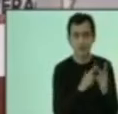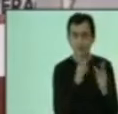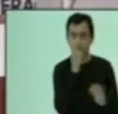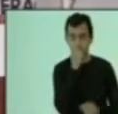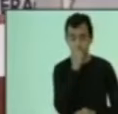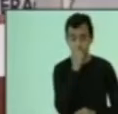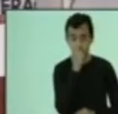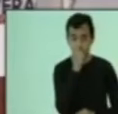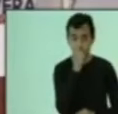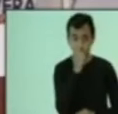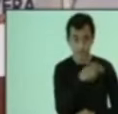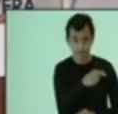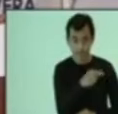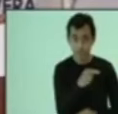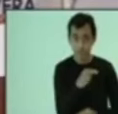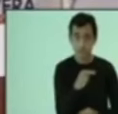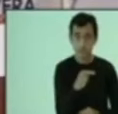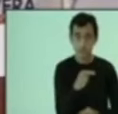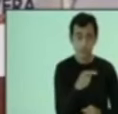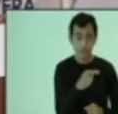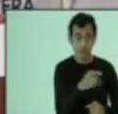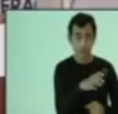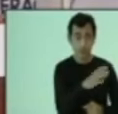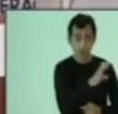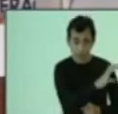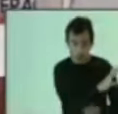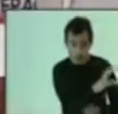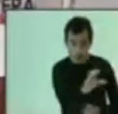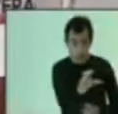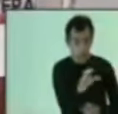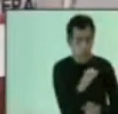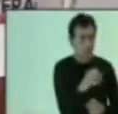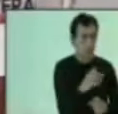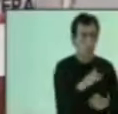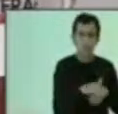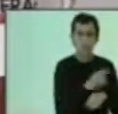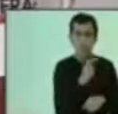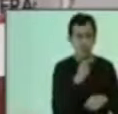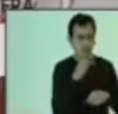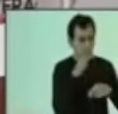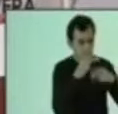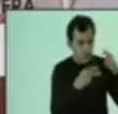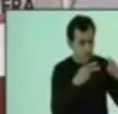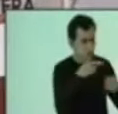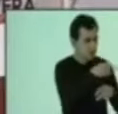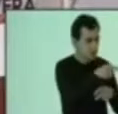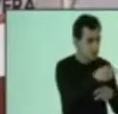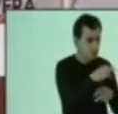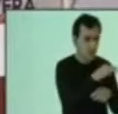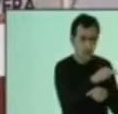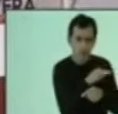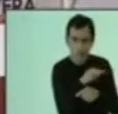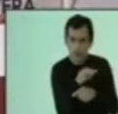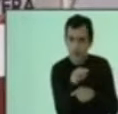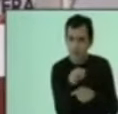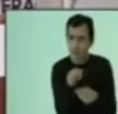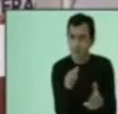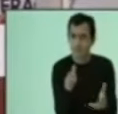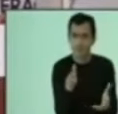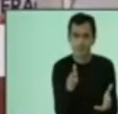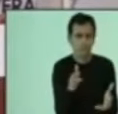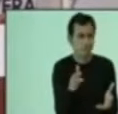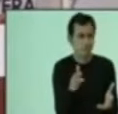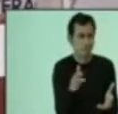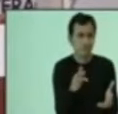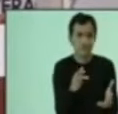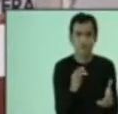a financiamientos de banca de desarrollo rural, porque en los recorridos sé que muchos de nosotros que estamos pregonando dentro de una